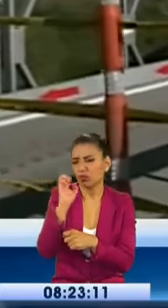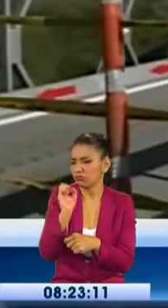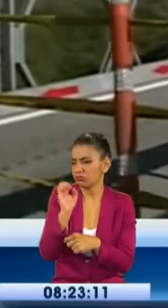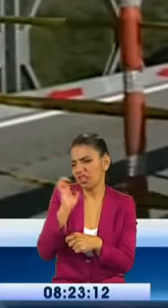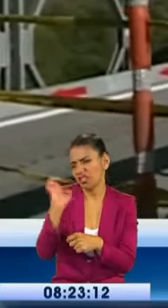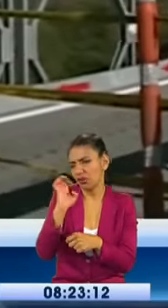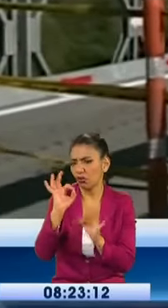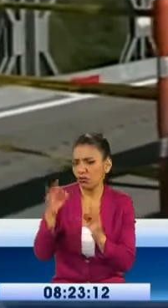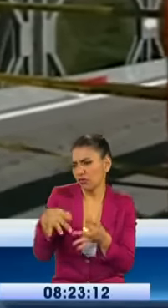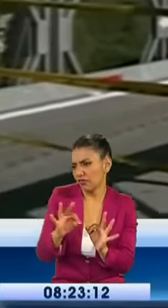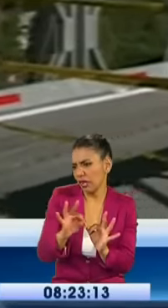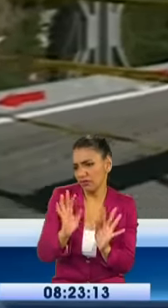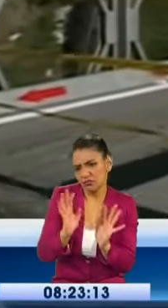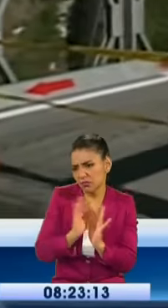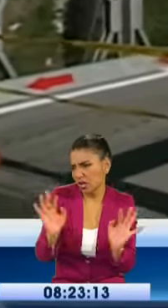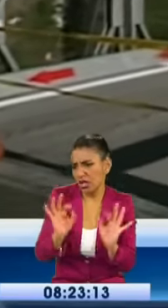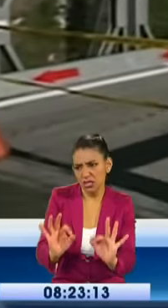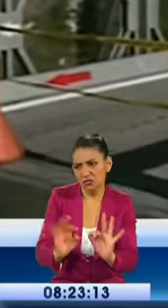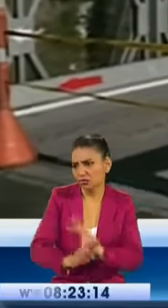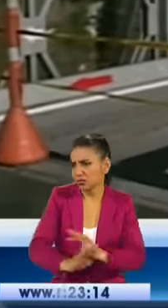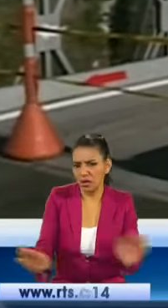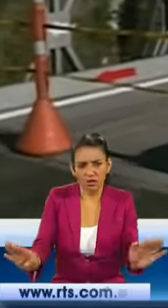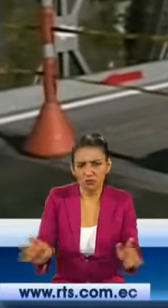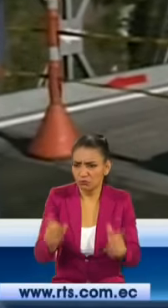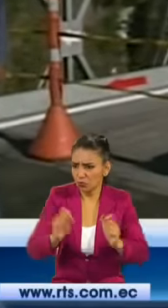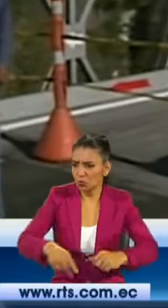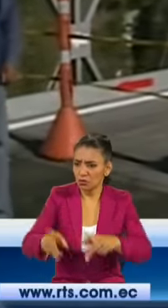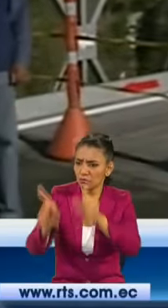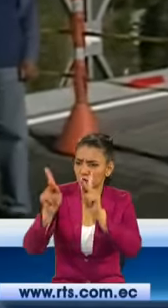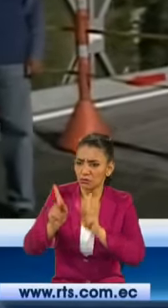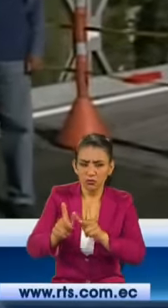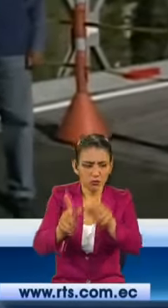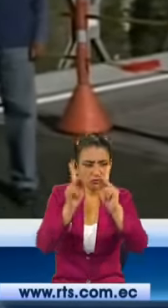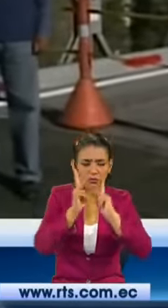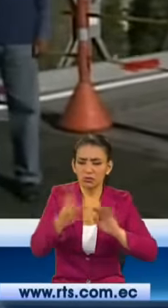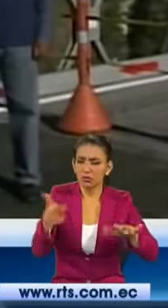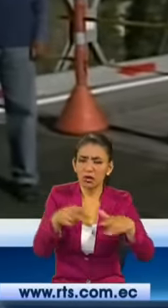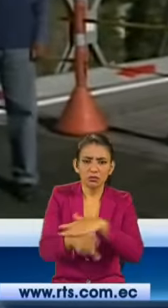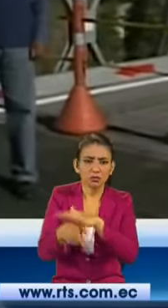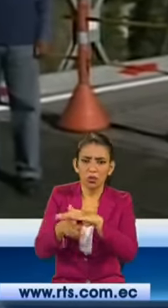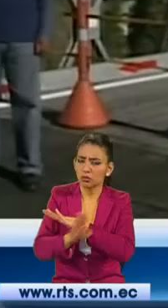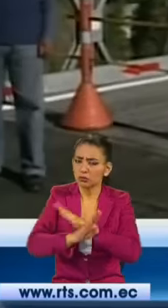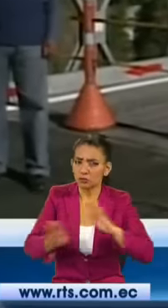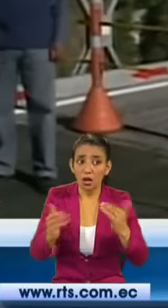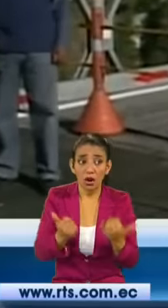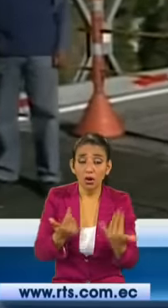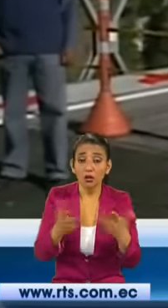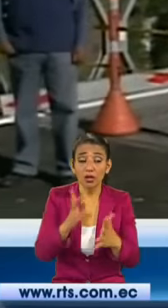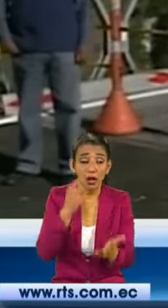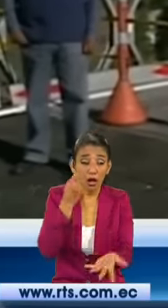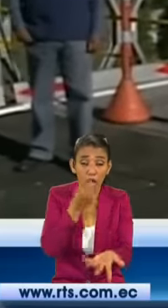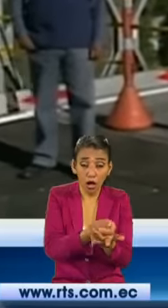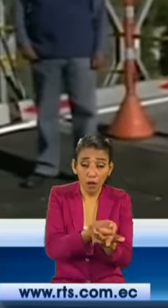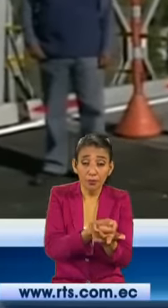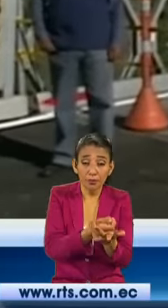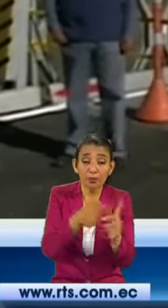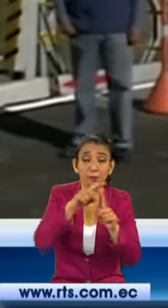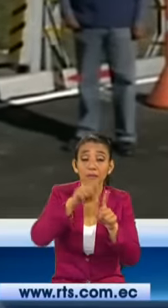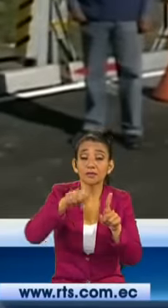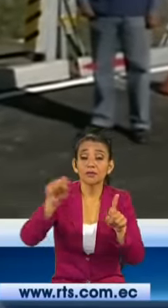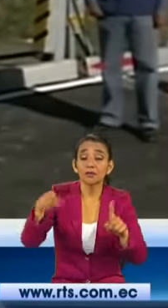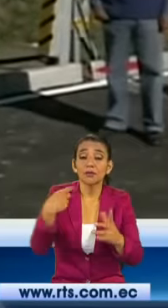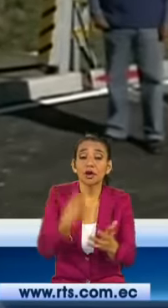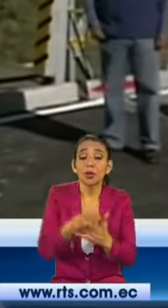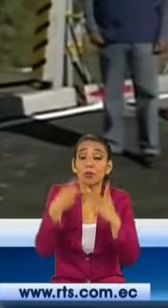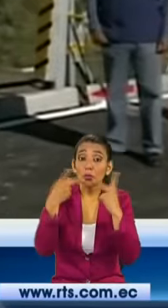máximo a febrero, que terminemos con estas instalaciones. Los puentes están en proceso de adquisición en el sistema de compras